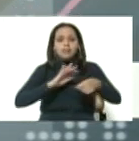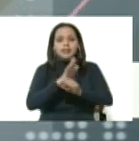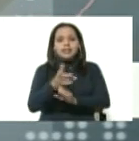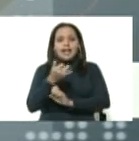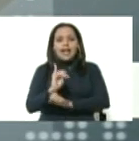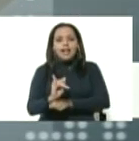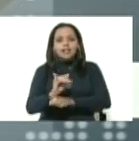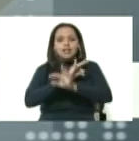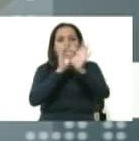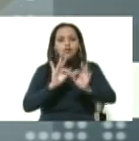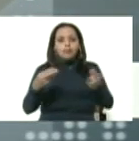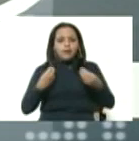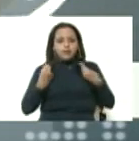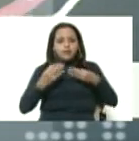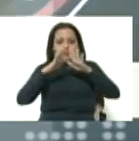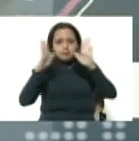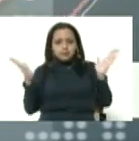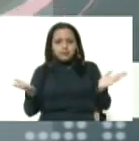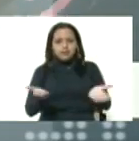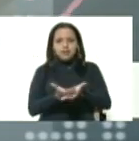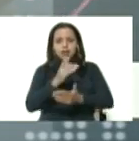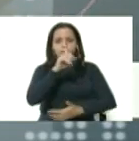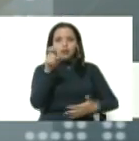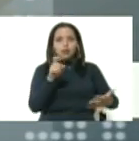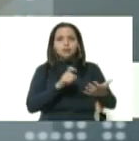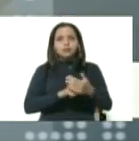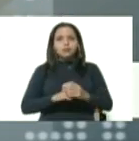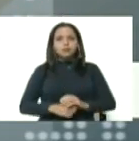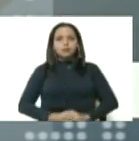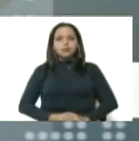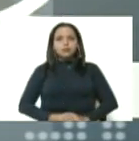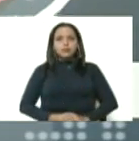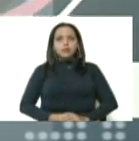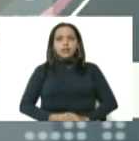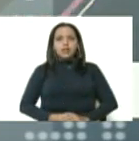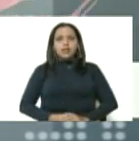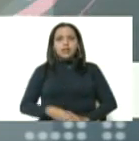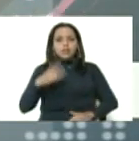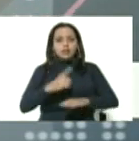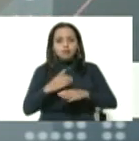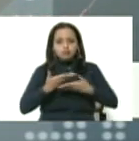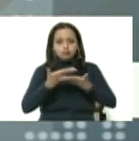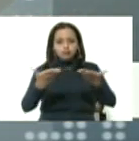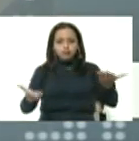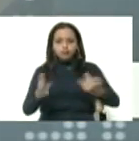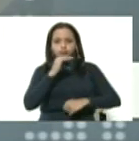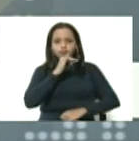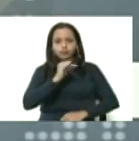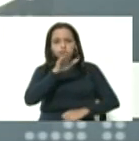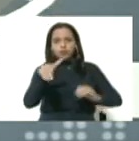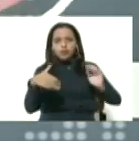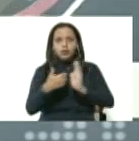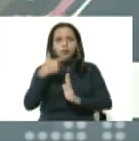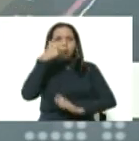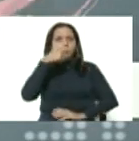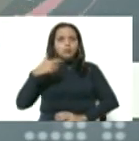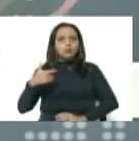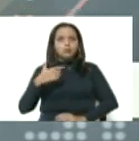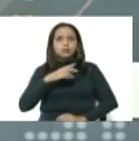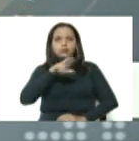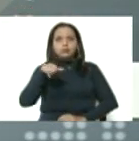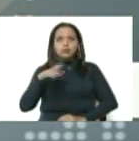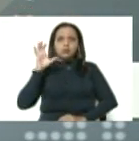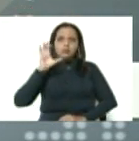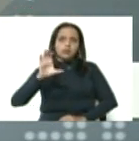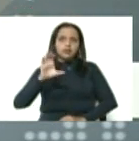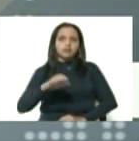sociedad del planeta entero, debemos dirigirnos a todo el pueblo de nuestro país e